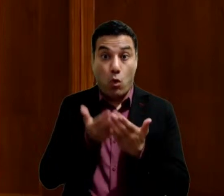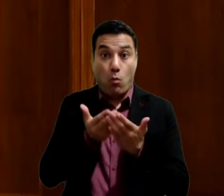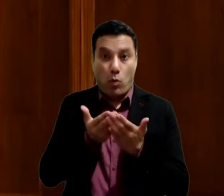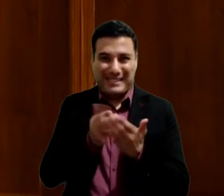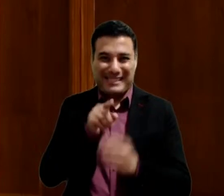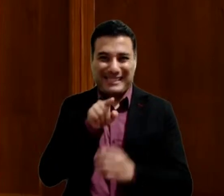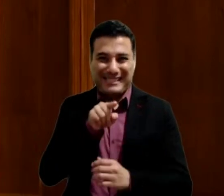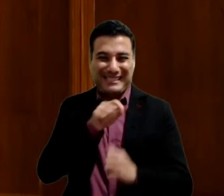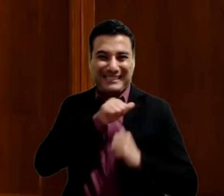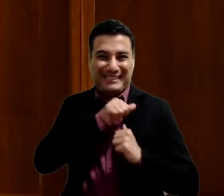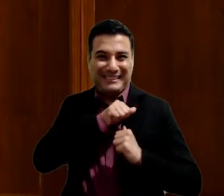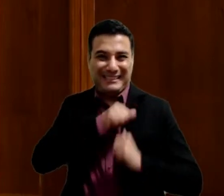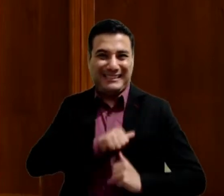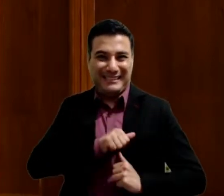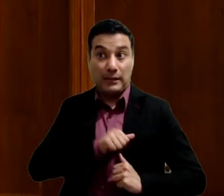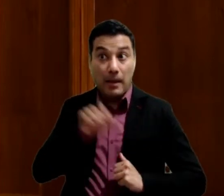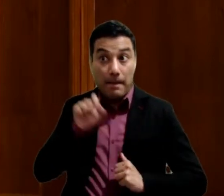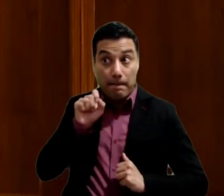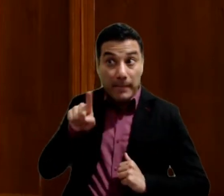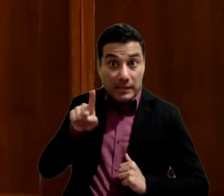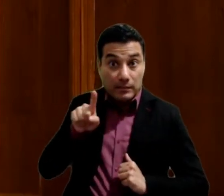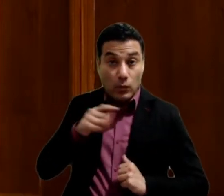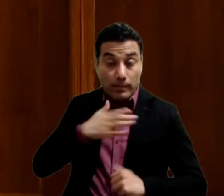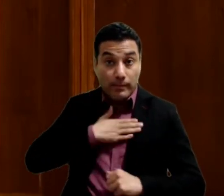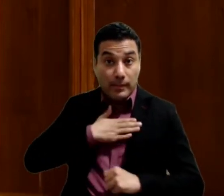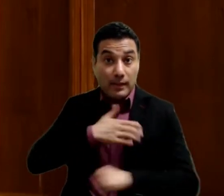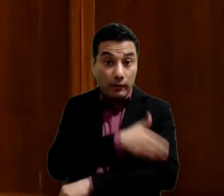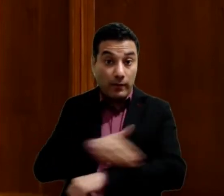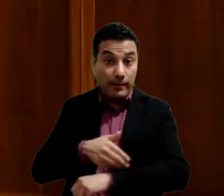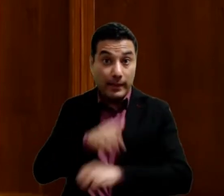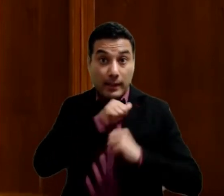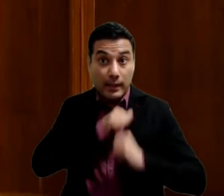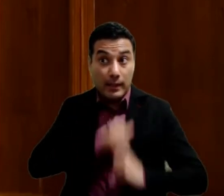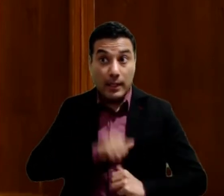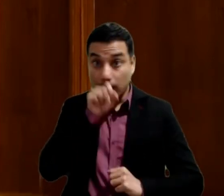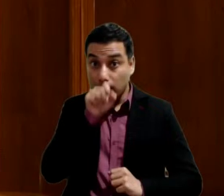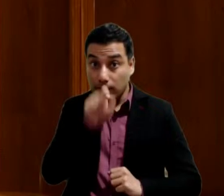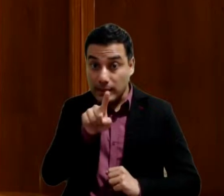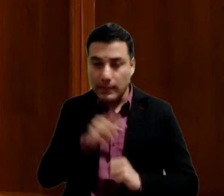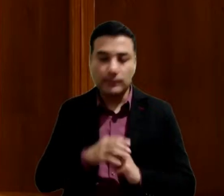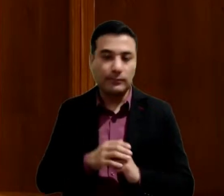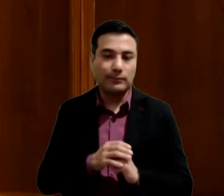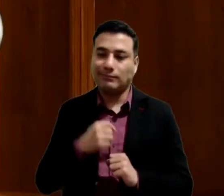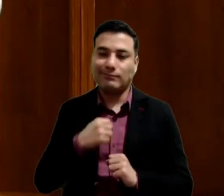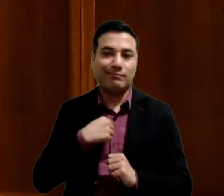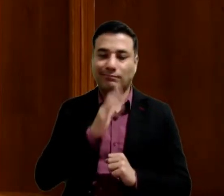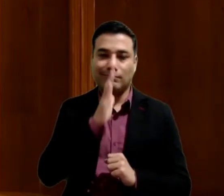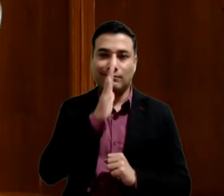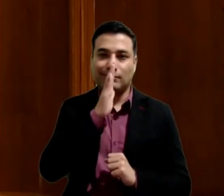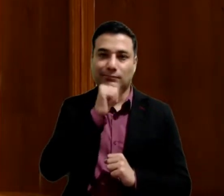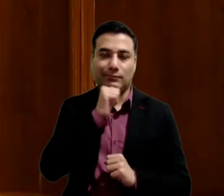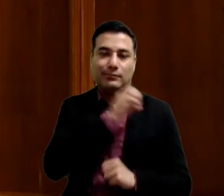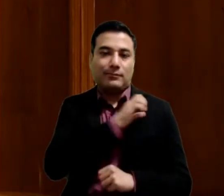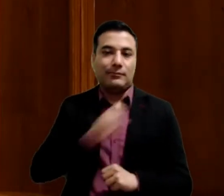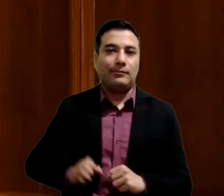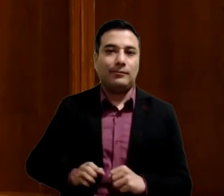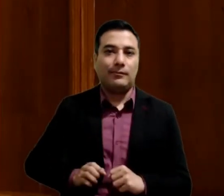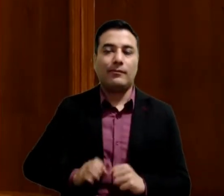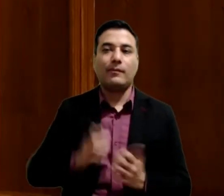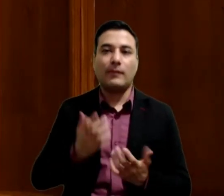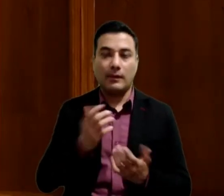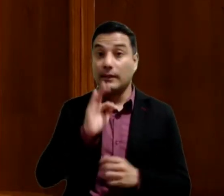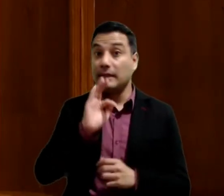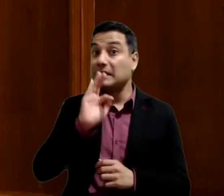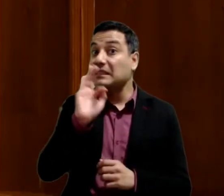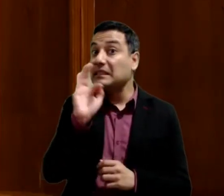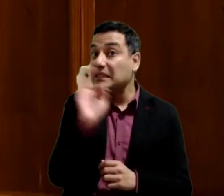ocupa un familiar directo, ya sea por consanguinidad, afinidad o incluso por unión